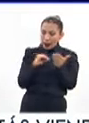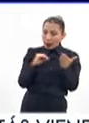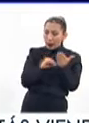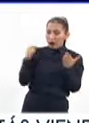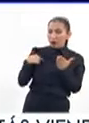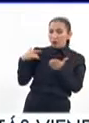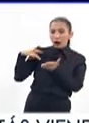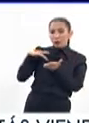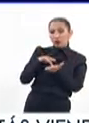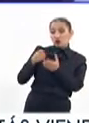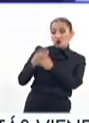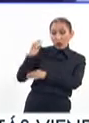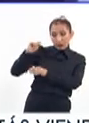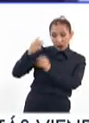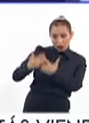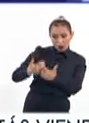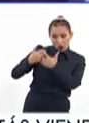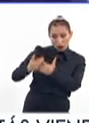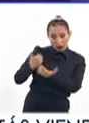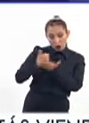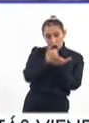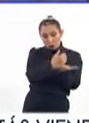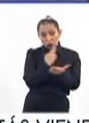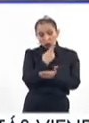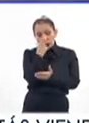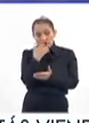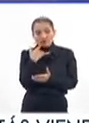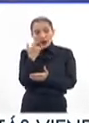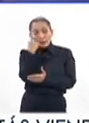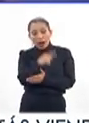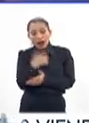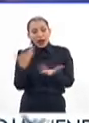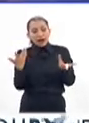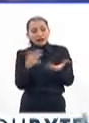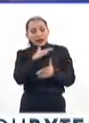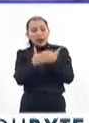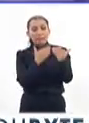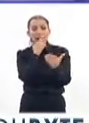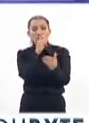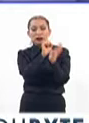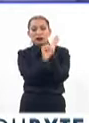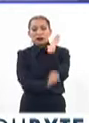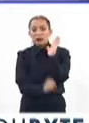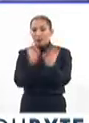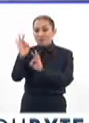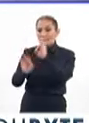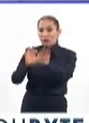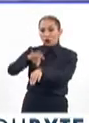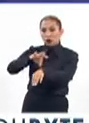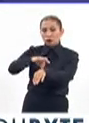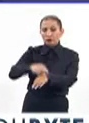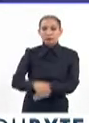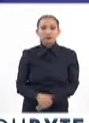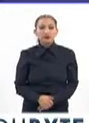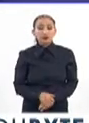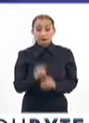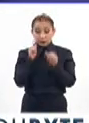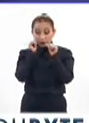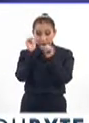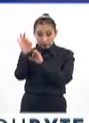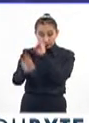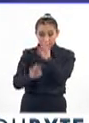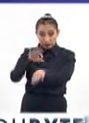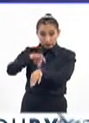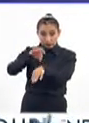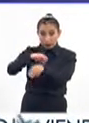las prestaciones de las nuevas tecnologías y sumar esfuerzos para la construcción de un mejor sistema de atención médica. La atención médica